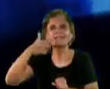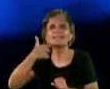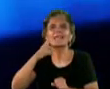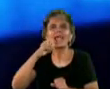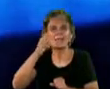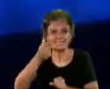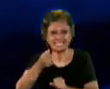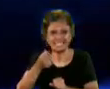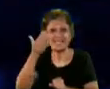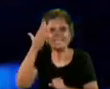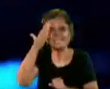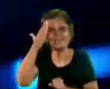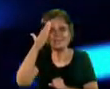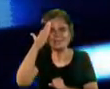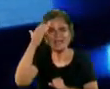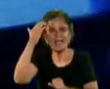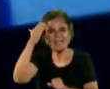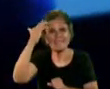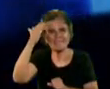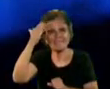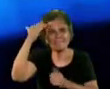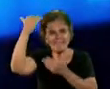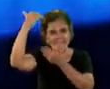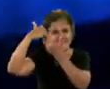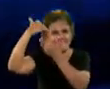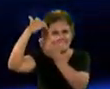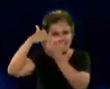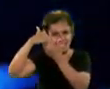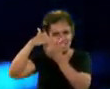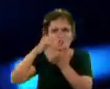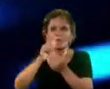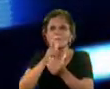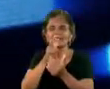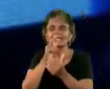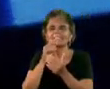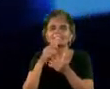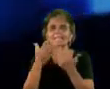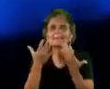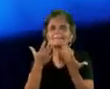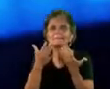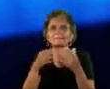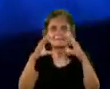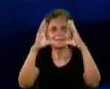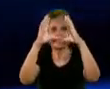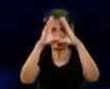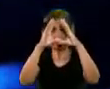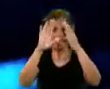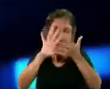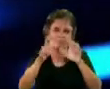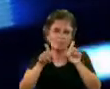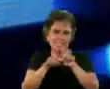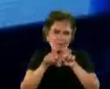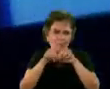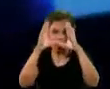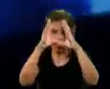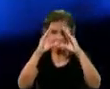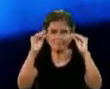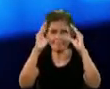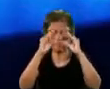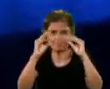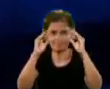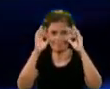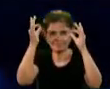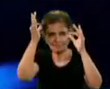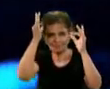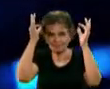para hacerlo muy claro, la epilepsia es similar a un arbolito de Navidad. Nosotros tenemos neuronas en la cabeza que se van prendiendo de a una,